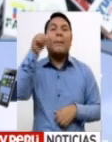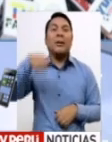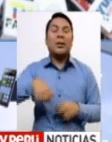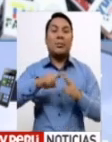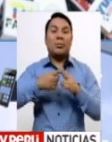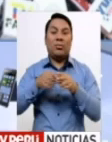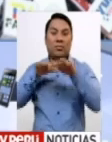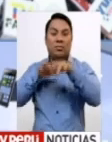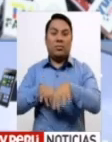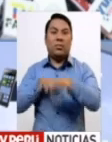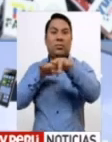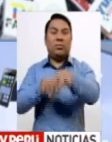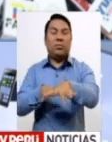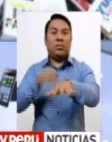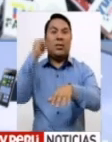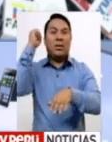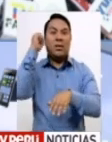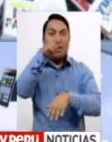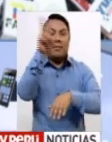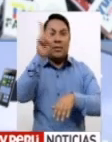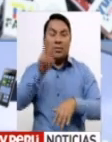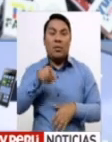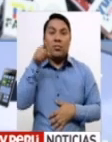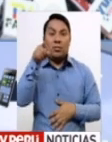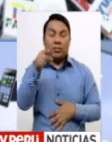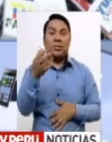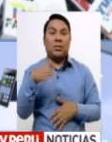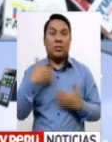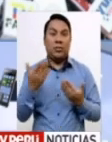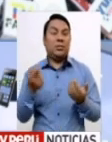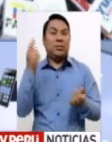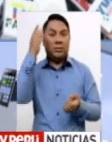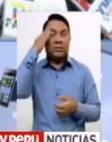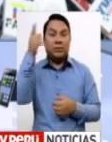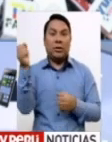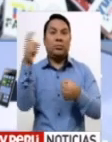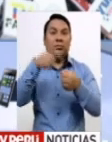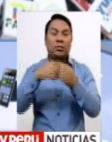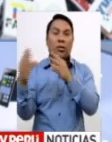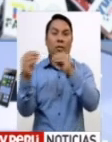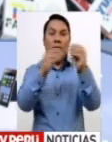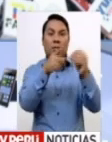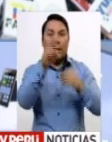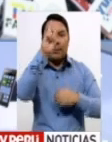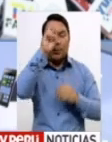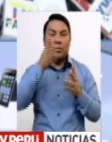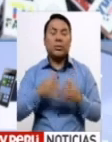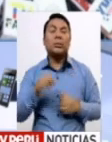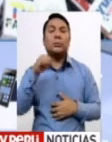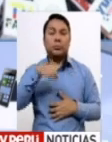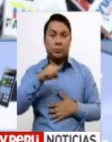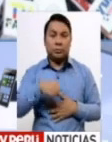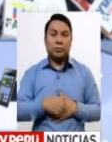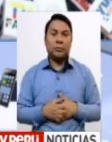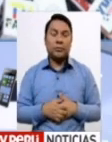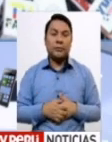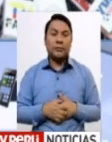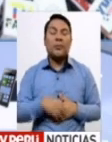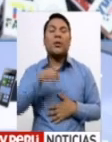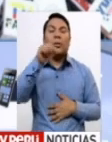marcha. ¿Ustedes están en contacto permanente con esos compatriotas? Sí,